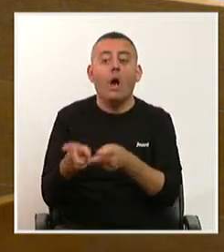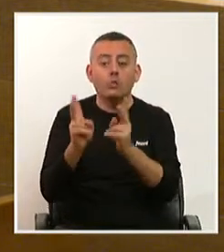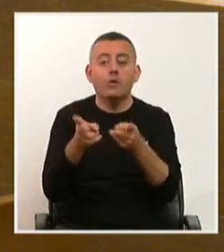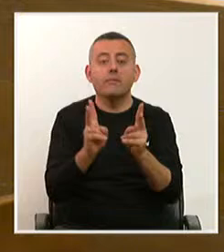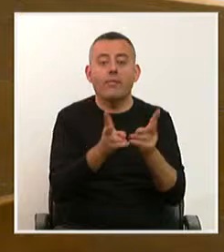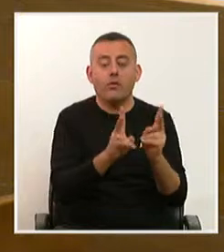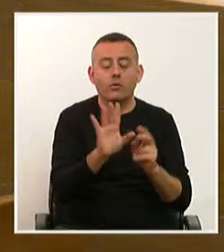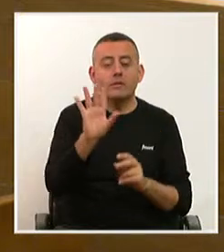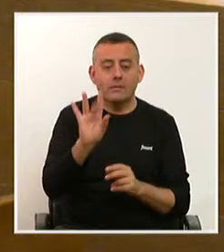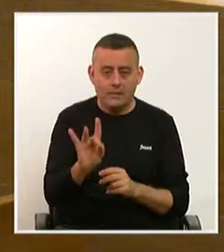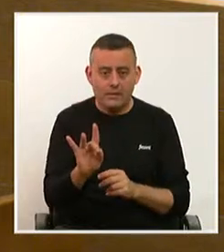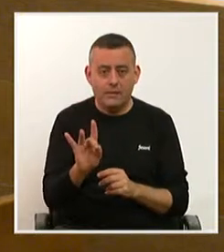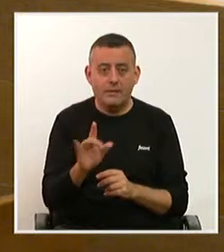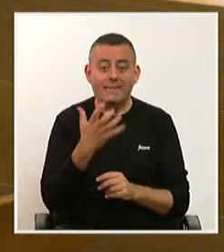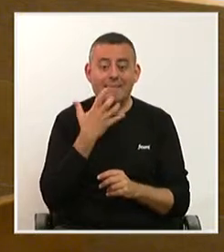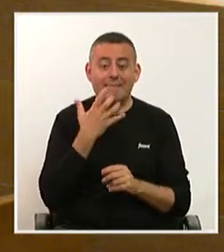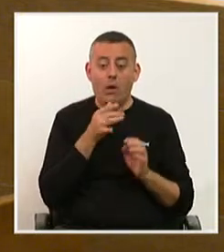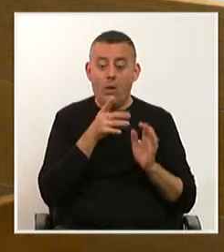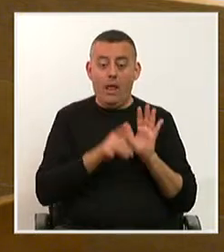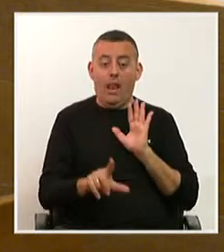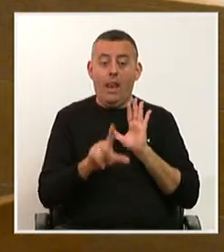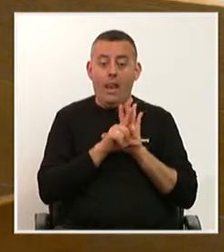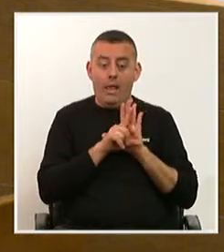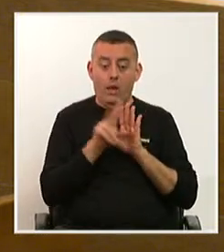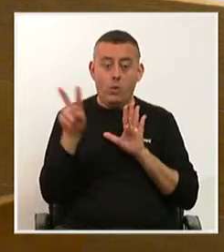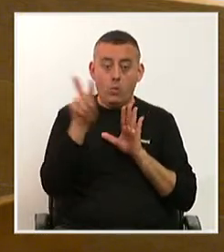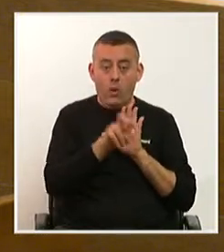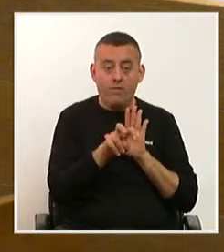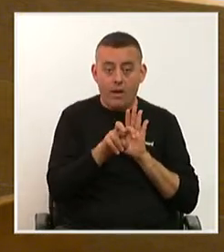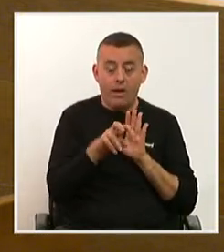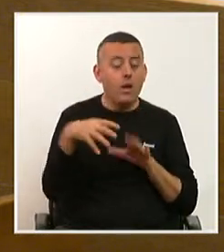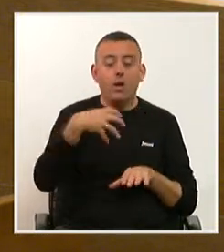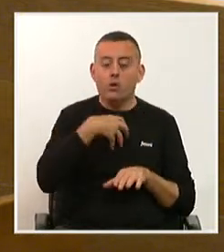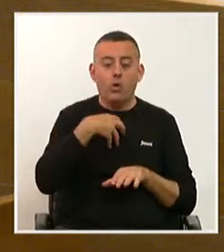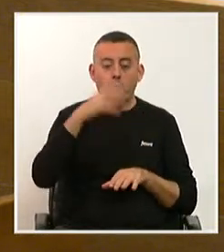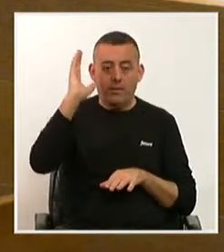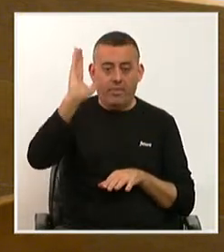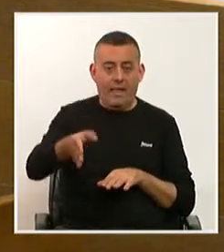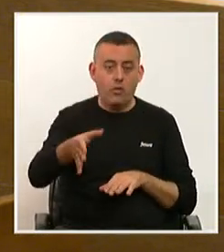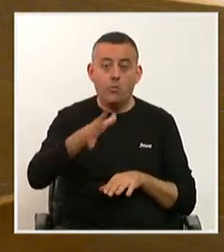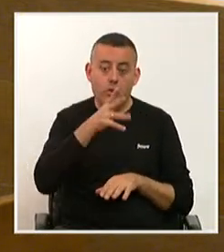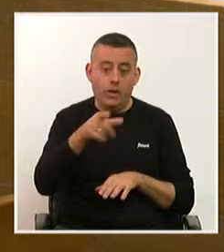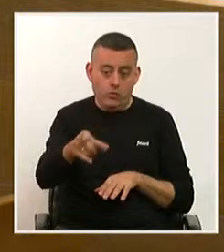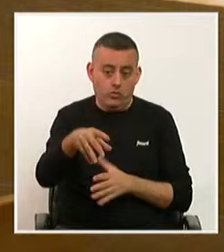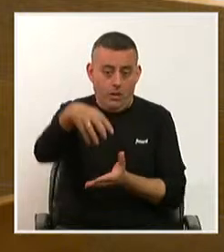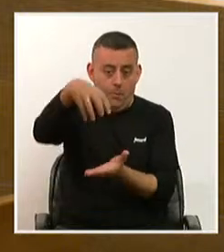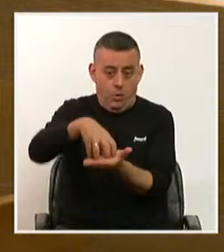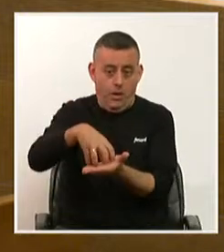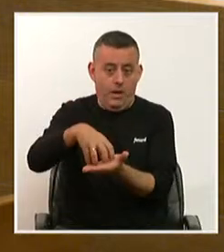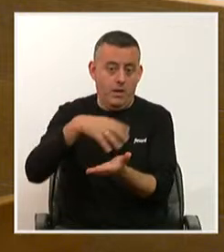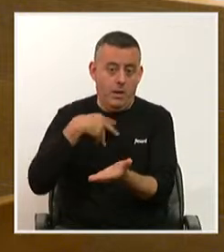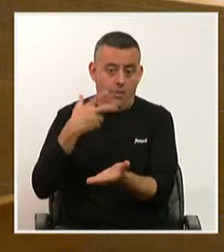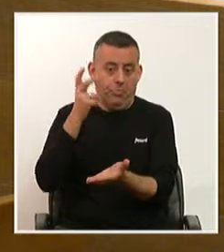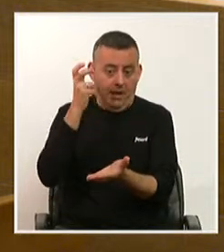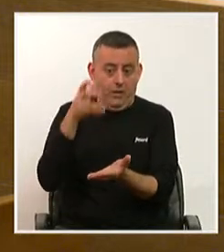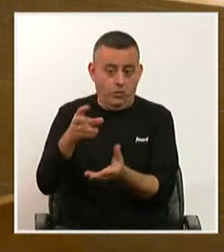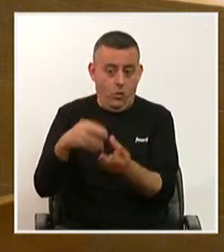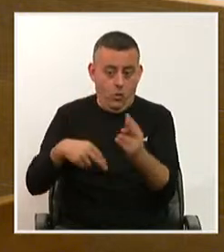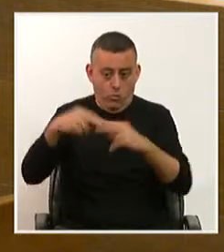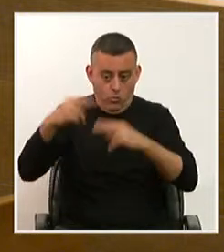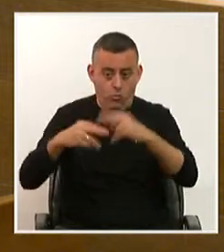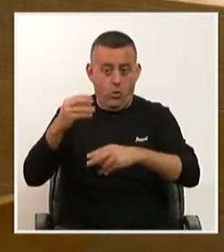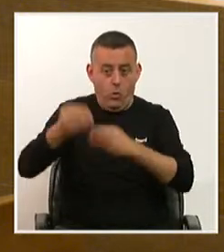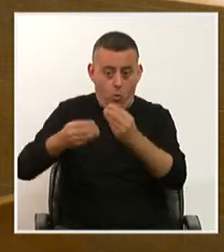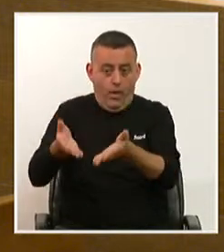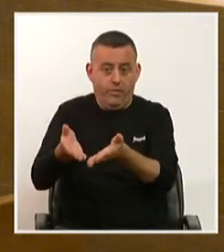en vigor de una nueva ley no puede perjudicar los derechos adquiridos de aquellas empresas del juego que tenían los